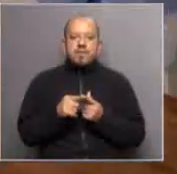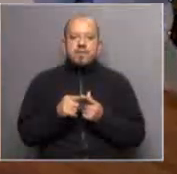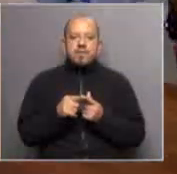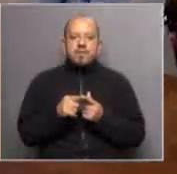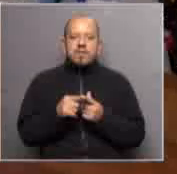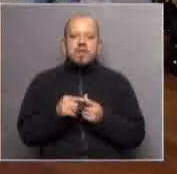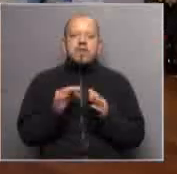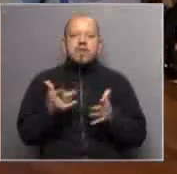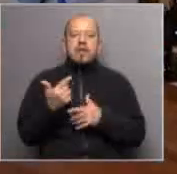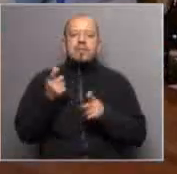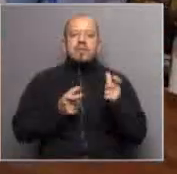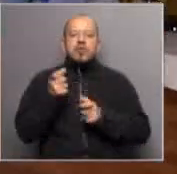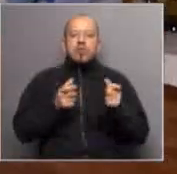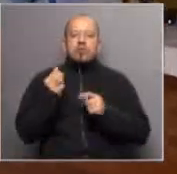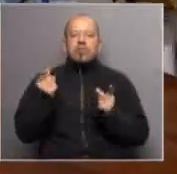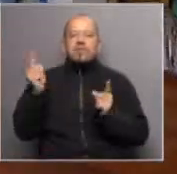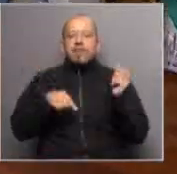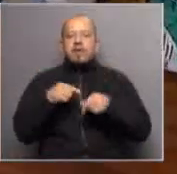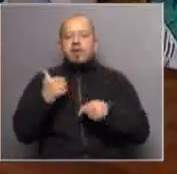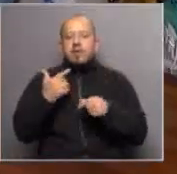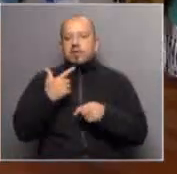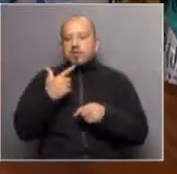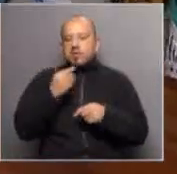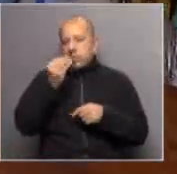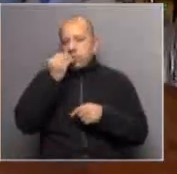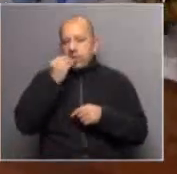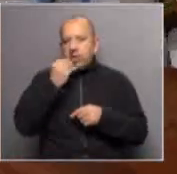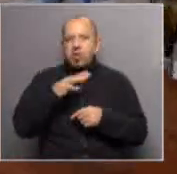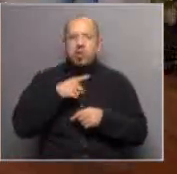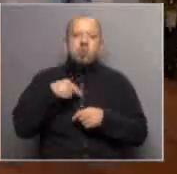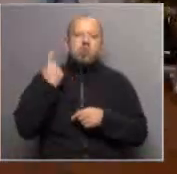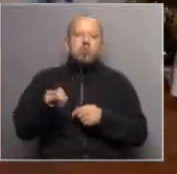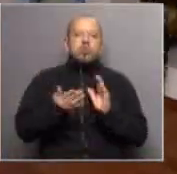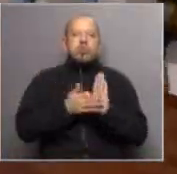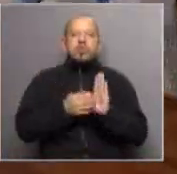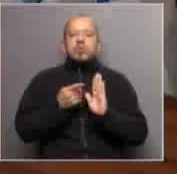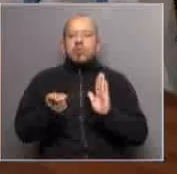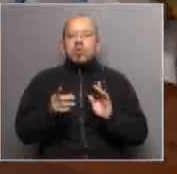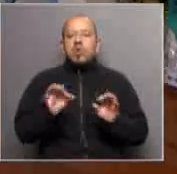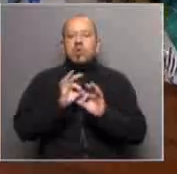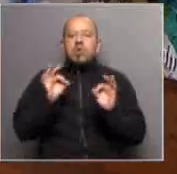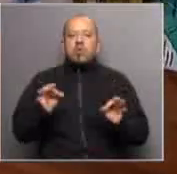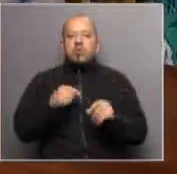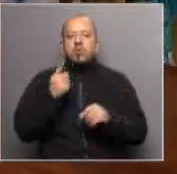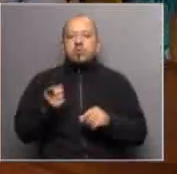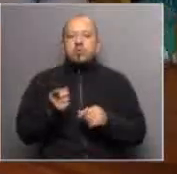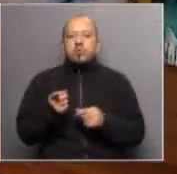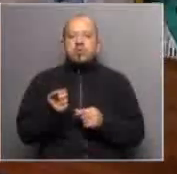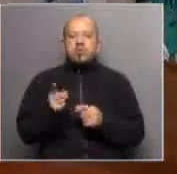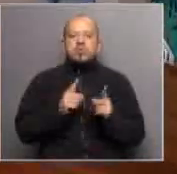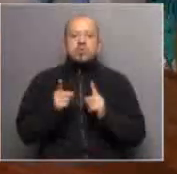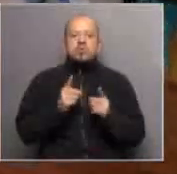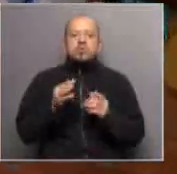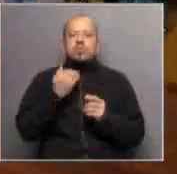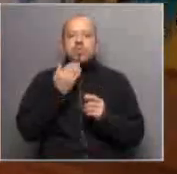¿Qué come la gente de noche cuando viene a tomar algo? Si además de las pizzas tienen algún otro tipo de oferta, o si no, que me nombres alguna otra pizza. O